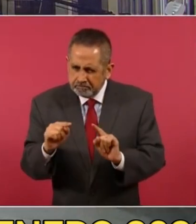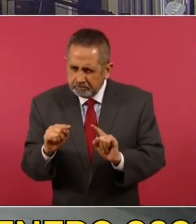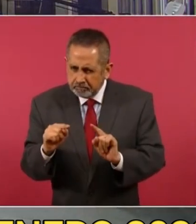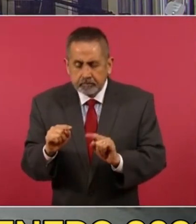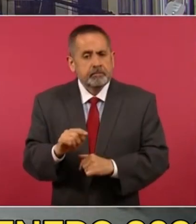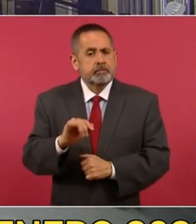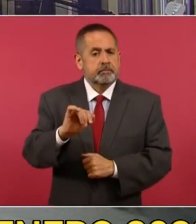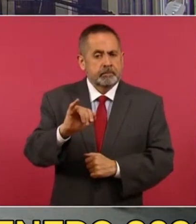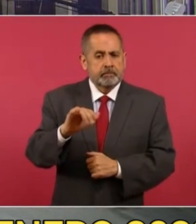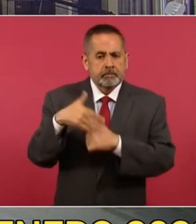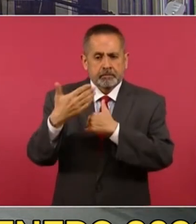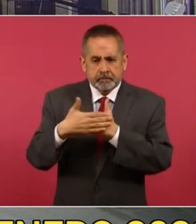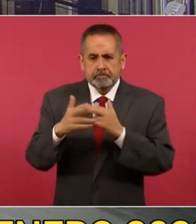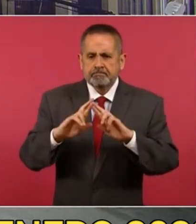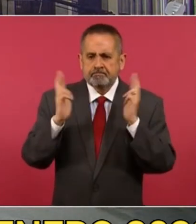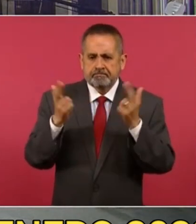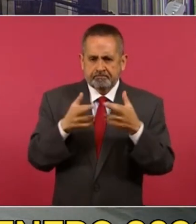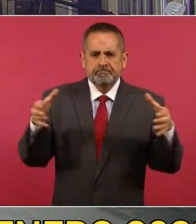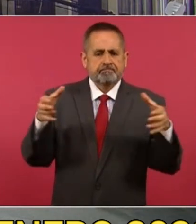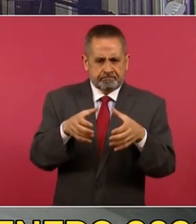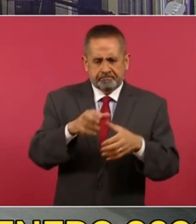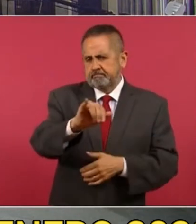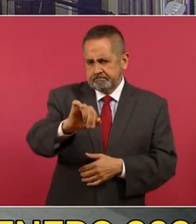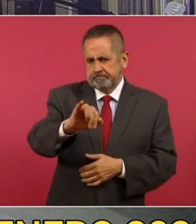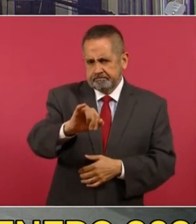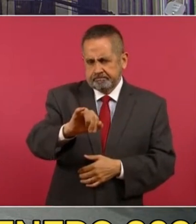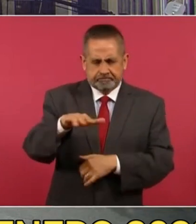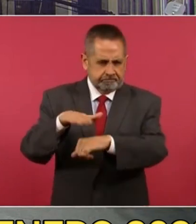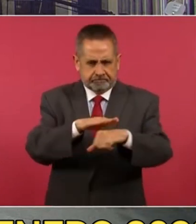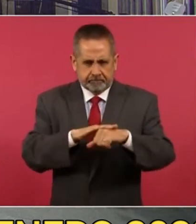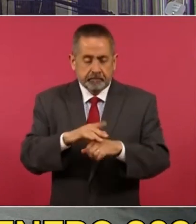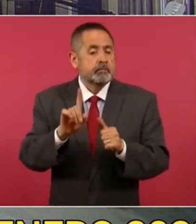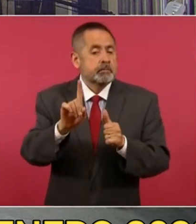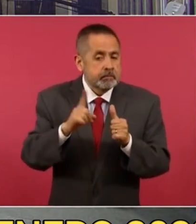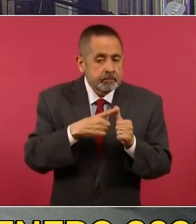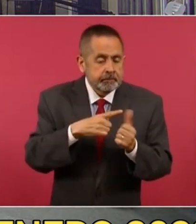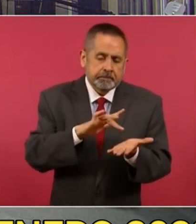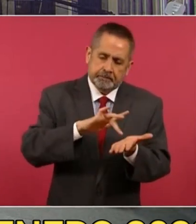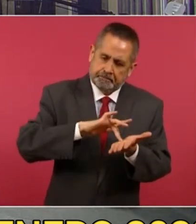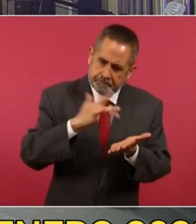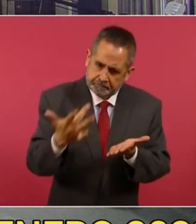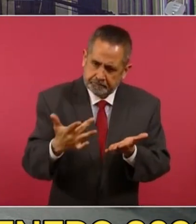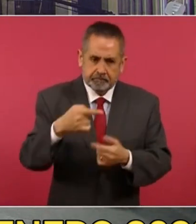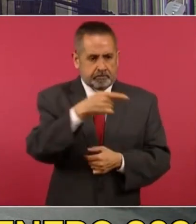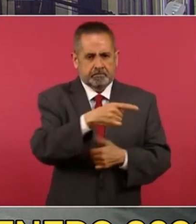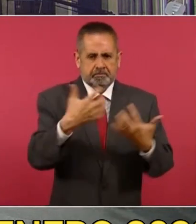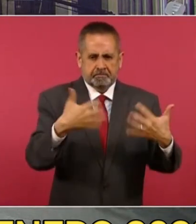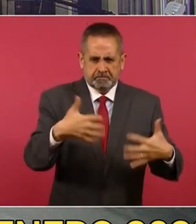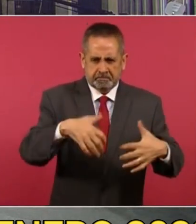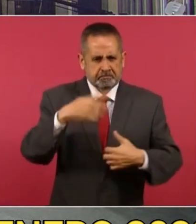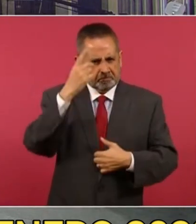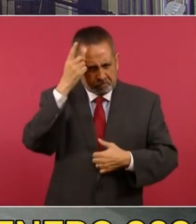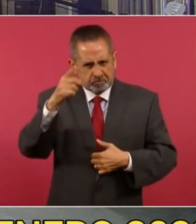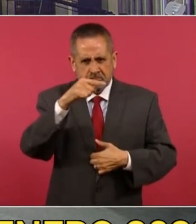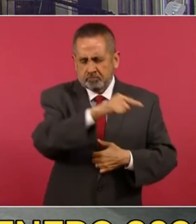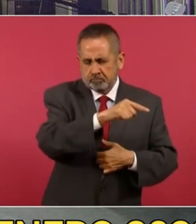a hacer una reunión. O sea, lo primero es agradecerles a los industriales, a